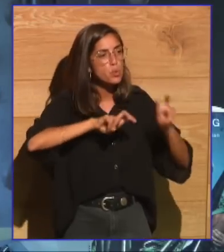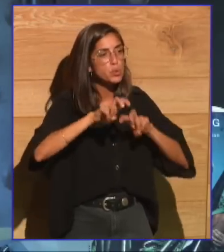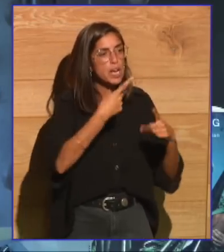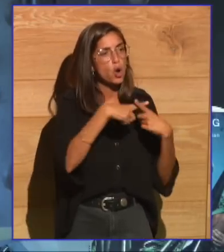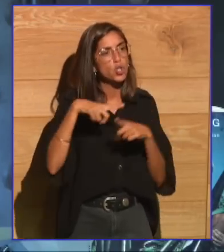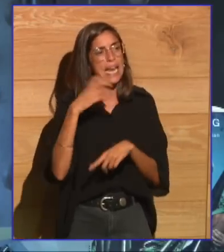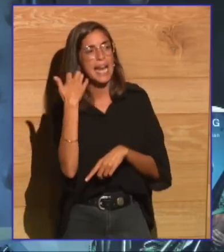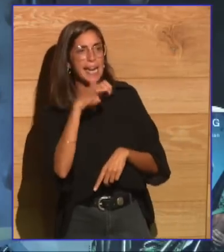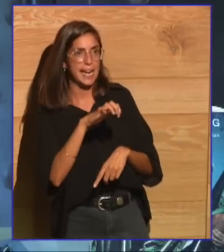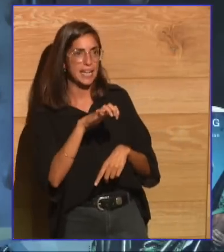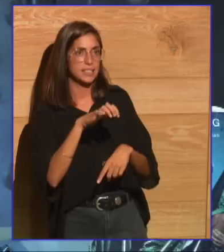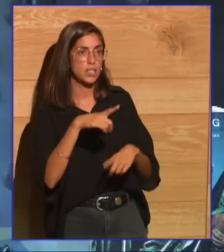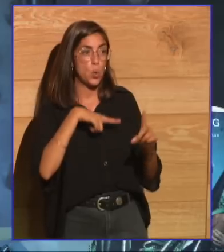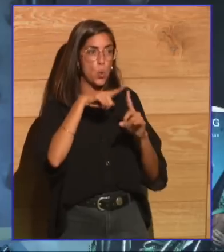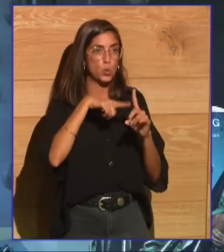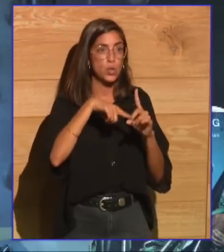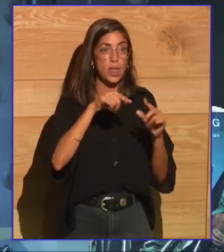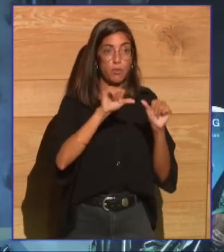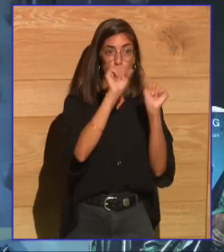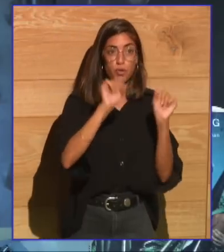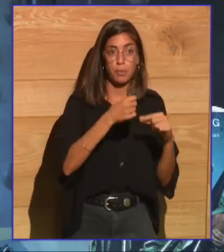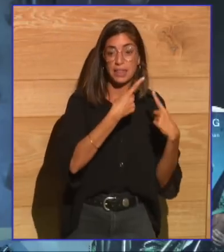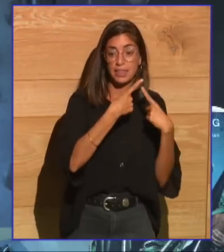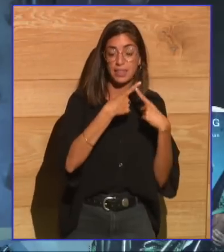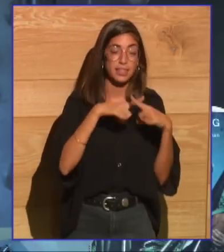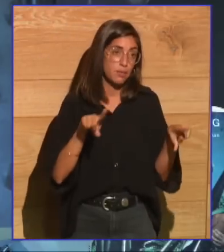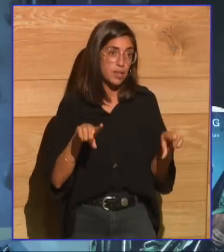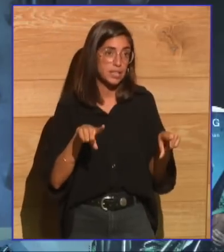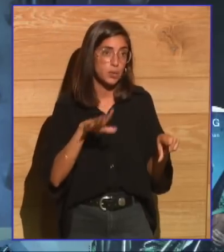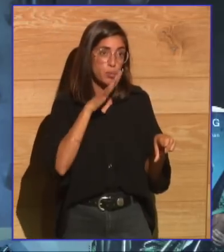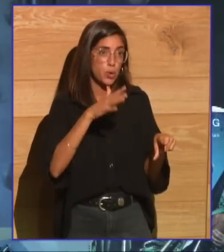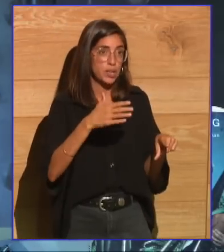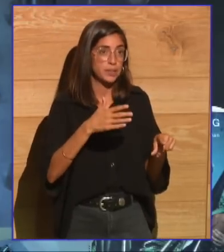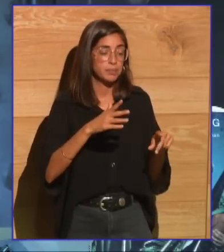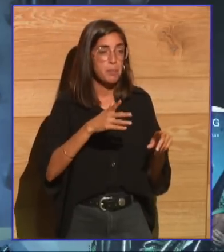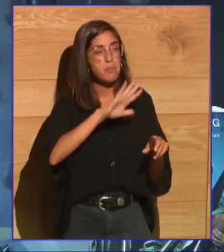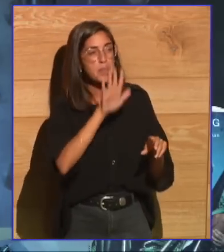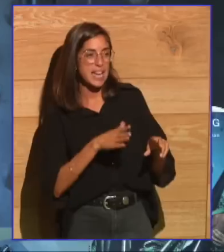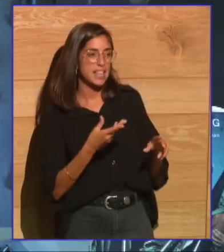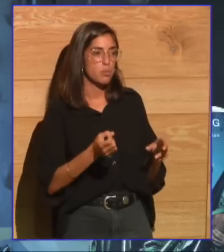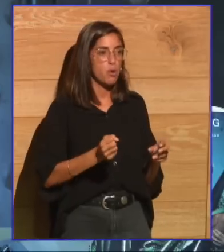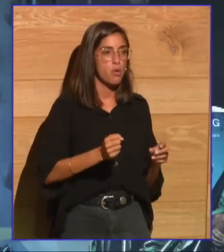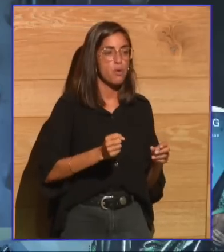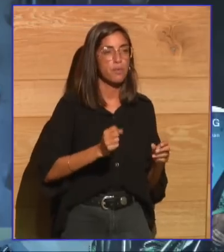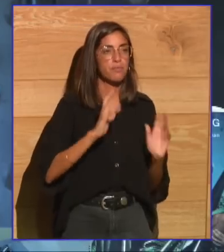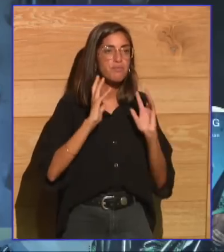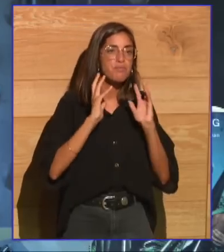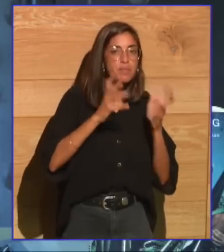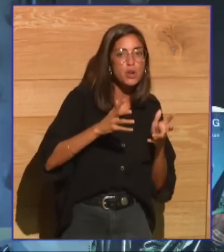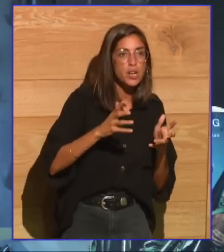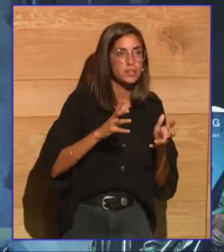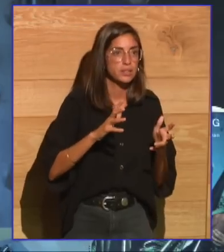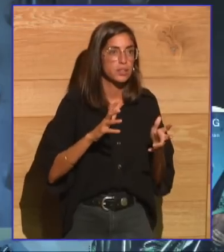extraño y se usa de diferentes razones o bien porque resulta violento como en este caso en este caso directamente tenemos varias reacciones elliot